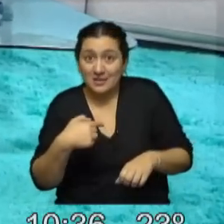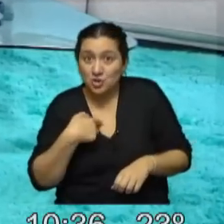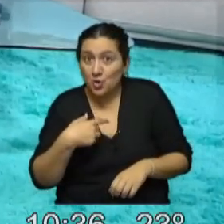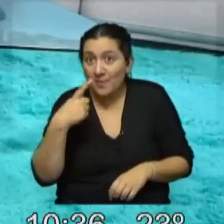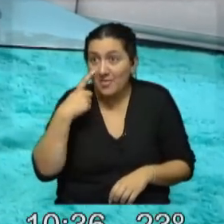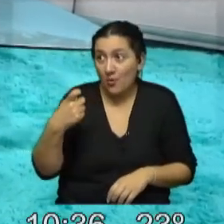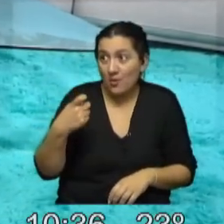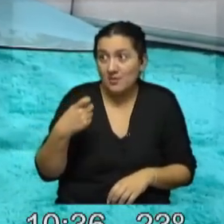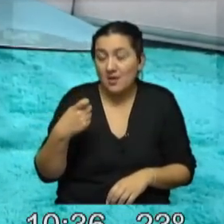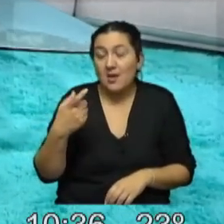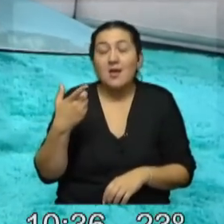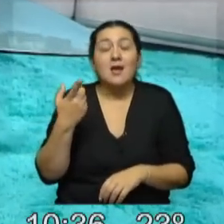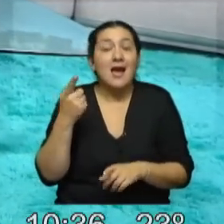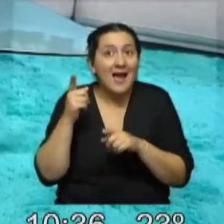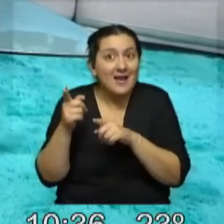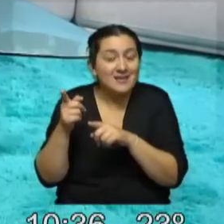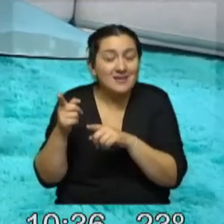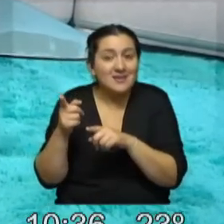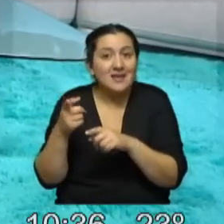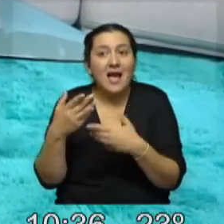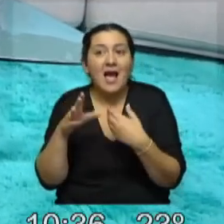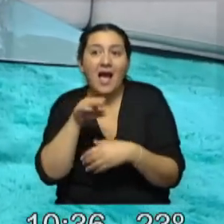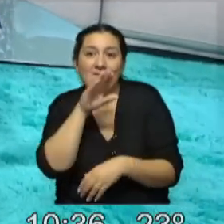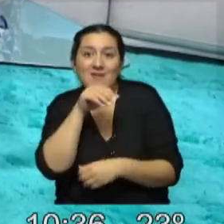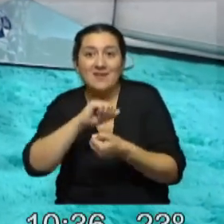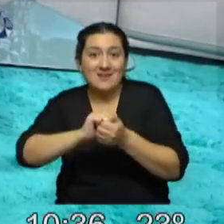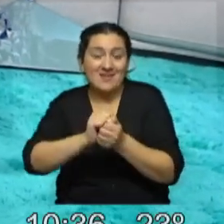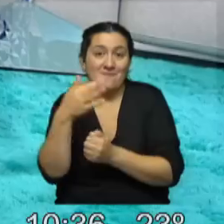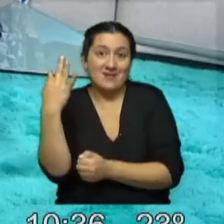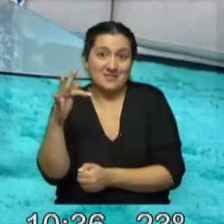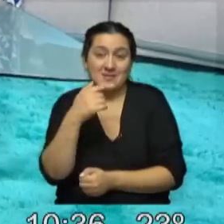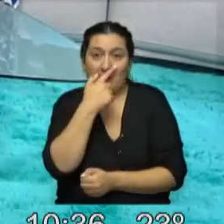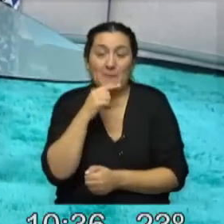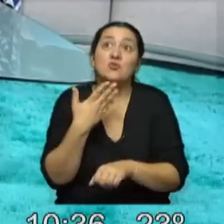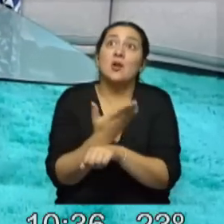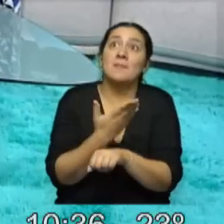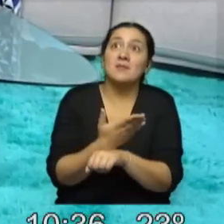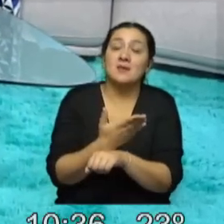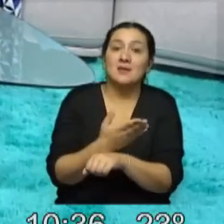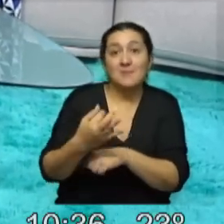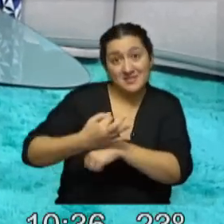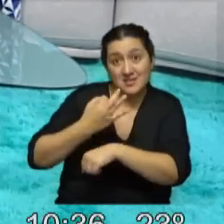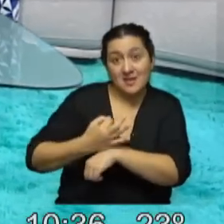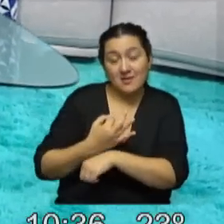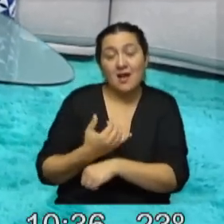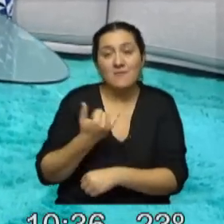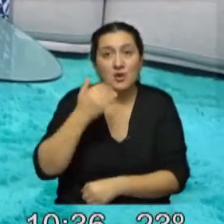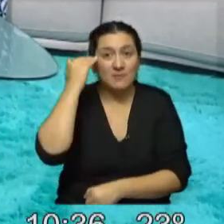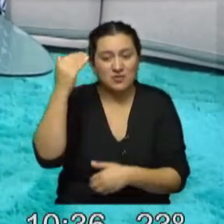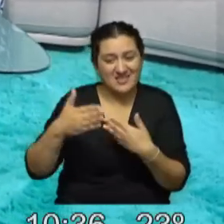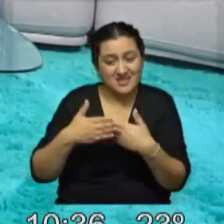Entonces yo les pedí que me enseñaran frases y había una profesora particular en mi barrio así que tipo a los ocho años